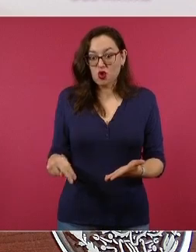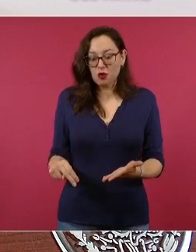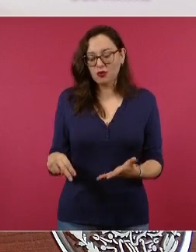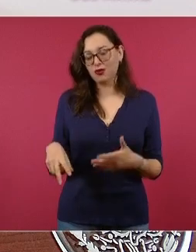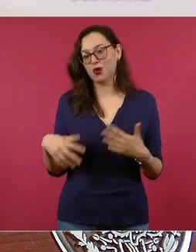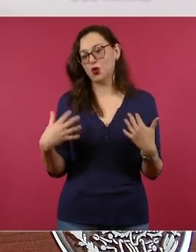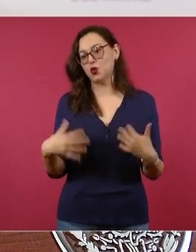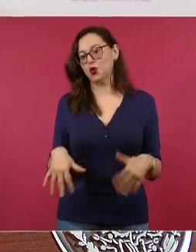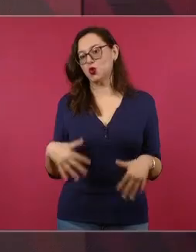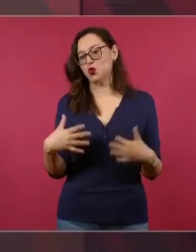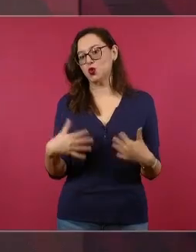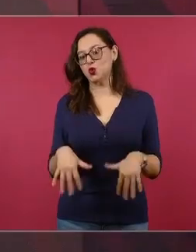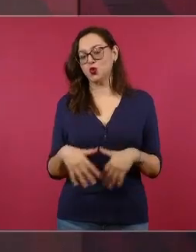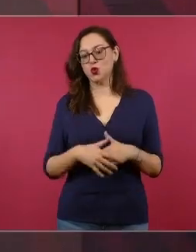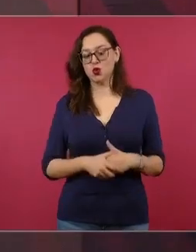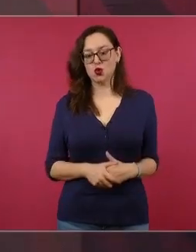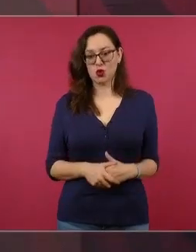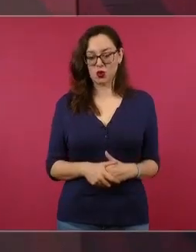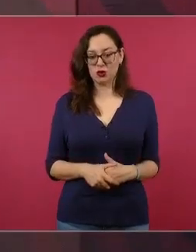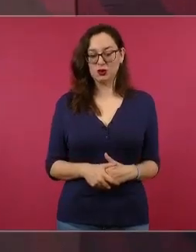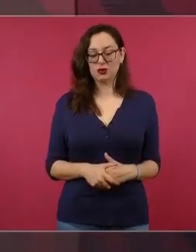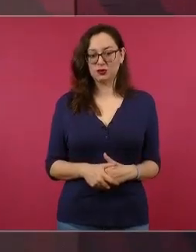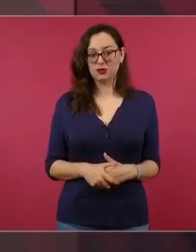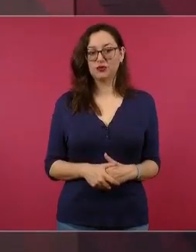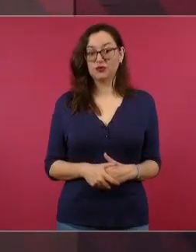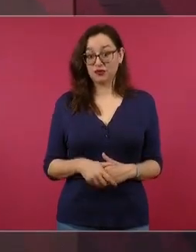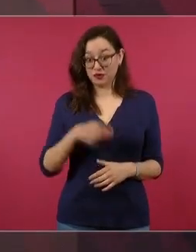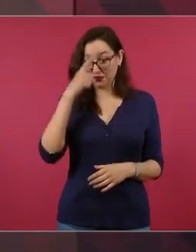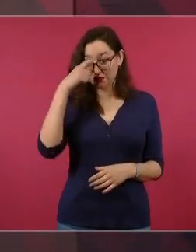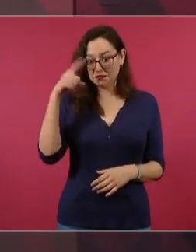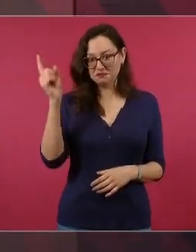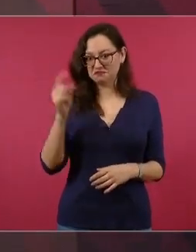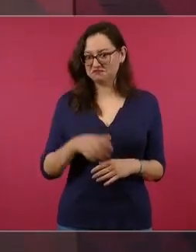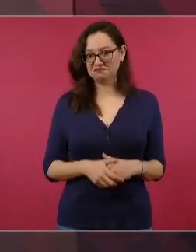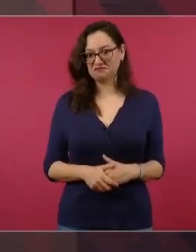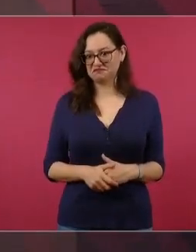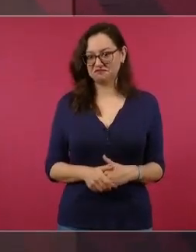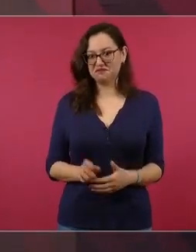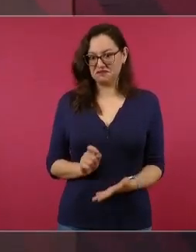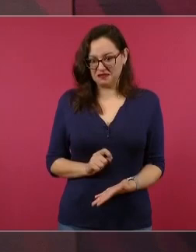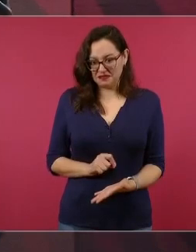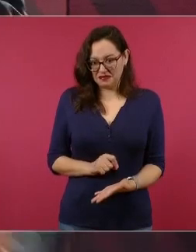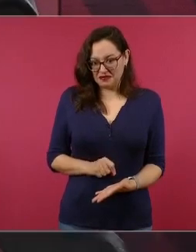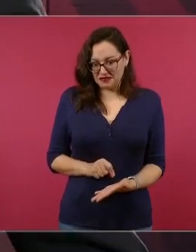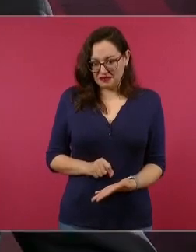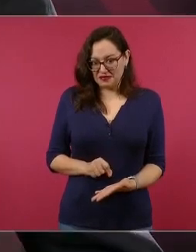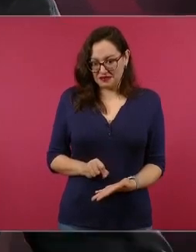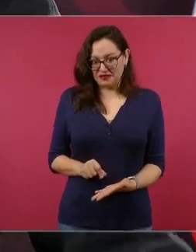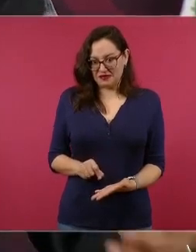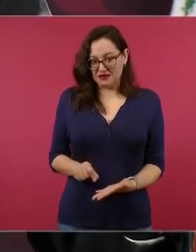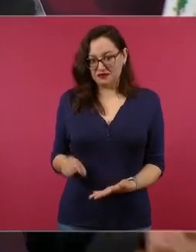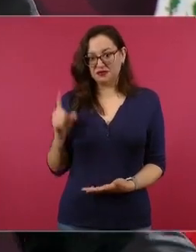fácil, o sea, es complicado. Y ya cuando